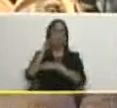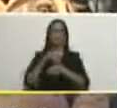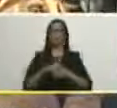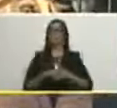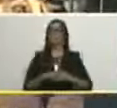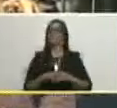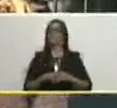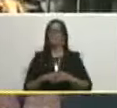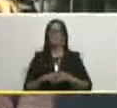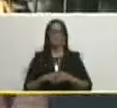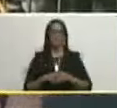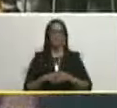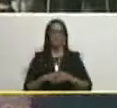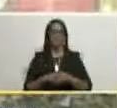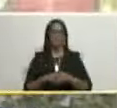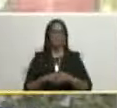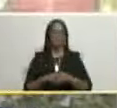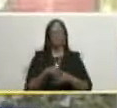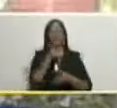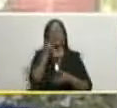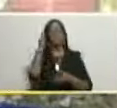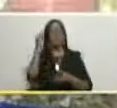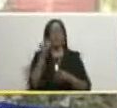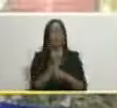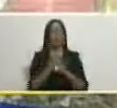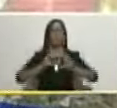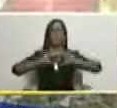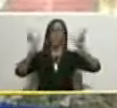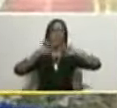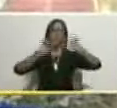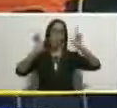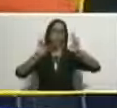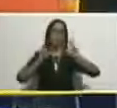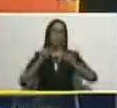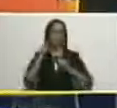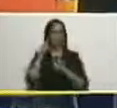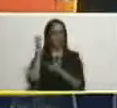Somos más. ¿Quiénes saben jugar voleibol?